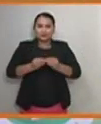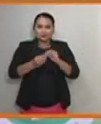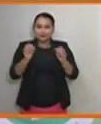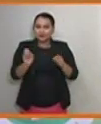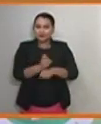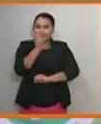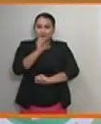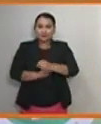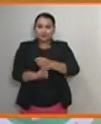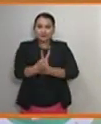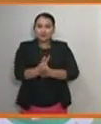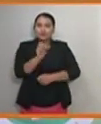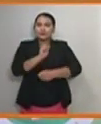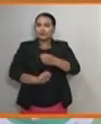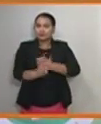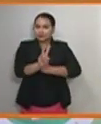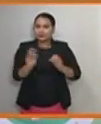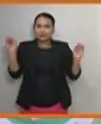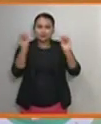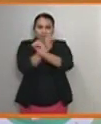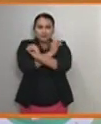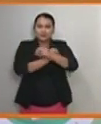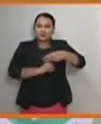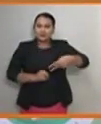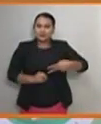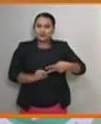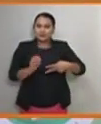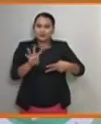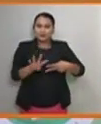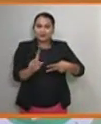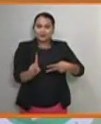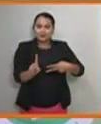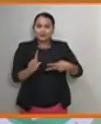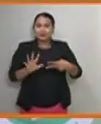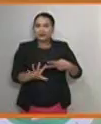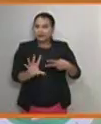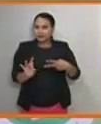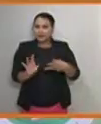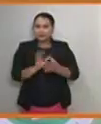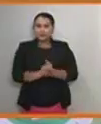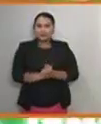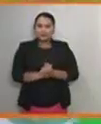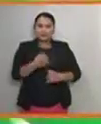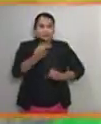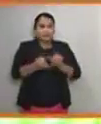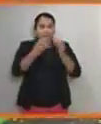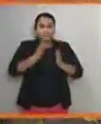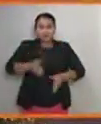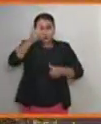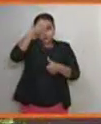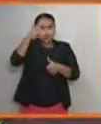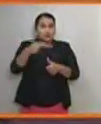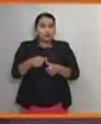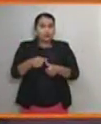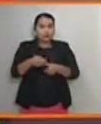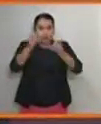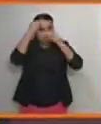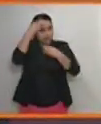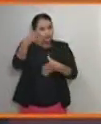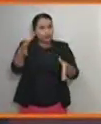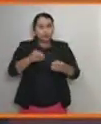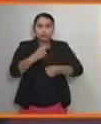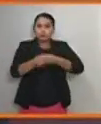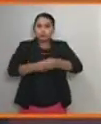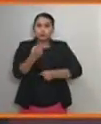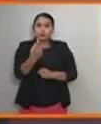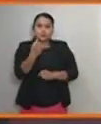números ganadores en premiados y premiados mix son el 41 y el 58. Jugadores, les comento que en el sorteo de las 11 de la mañana